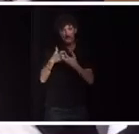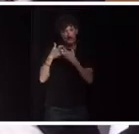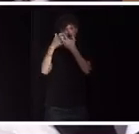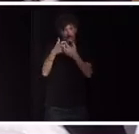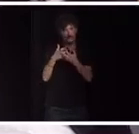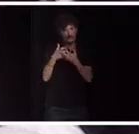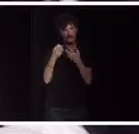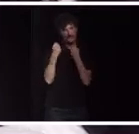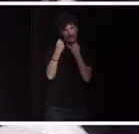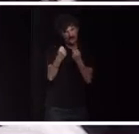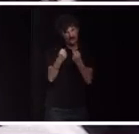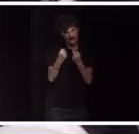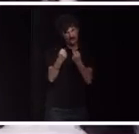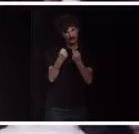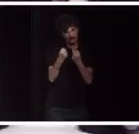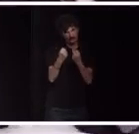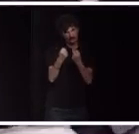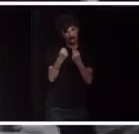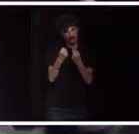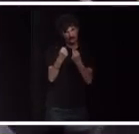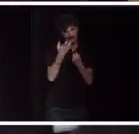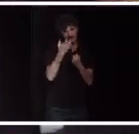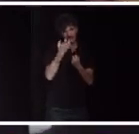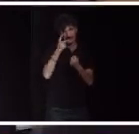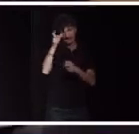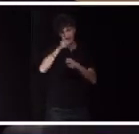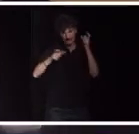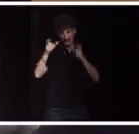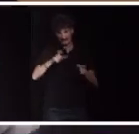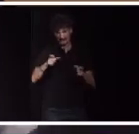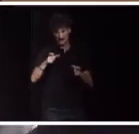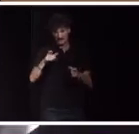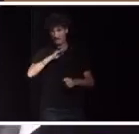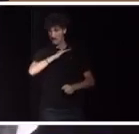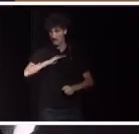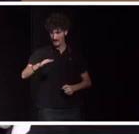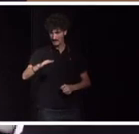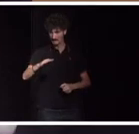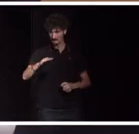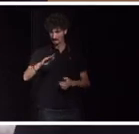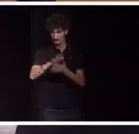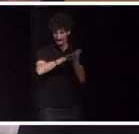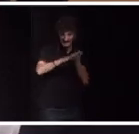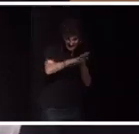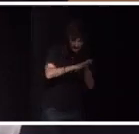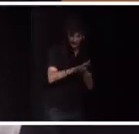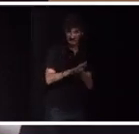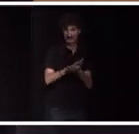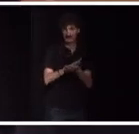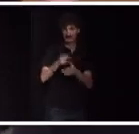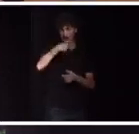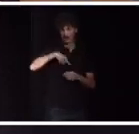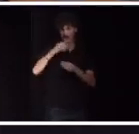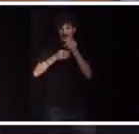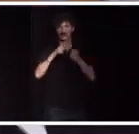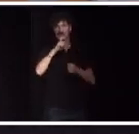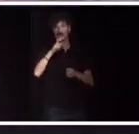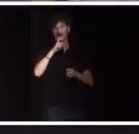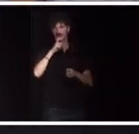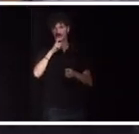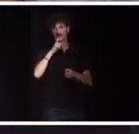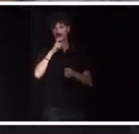quitarle la careta y que caigan aquellos canallas. Y esto no lo podemos hacer desde